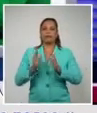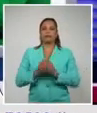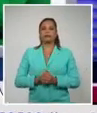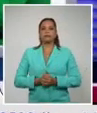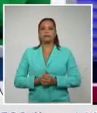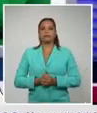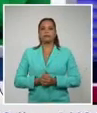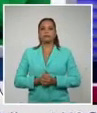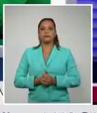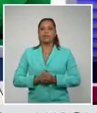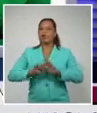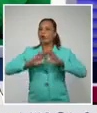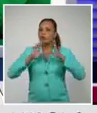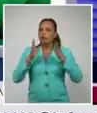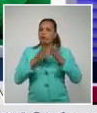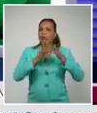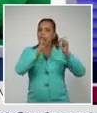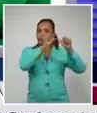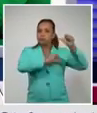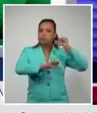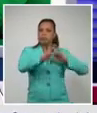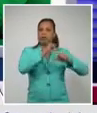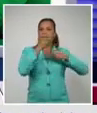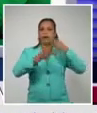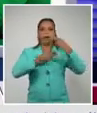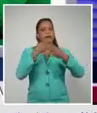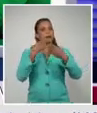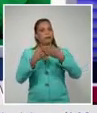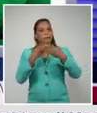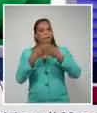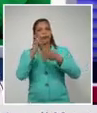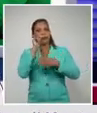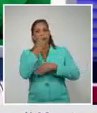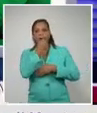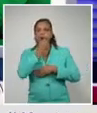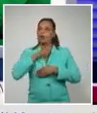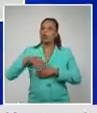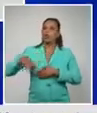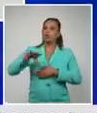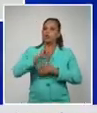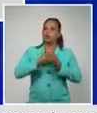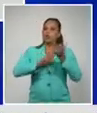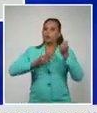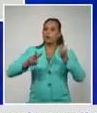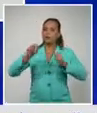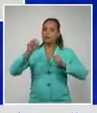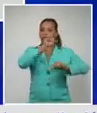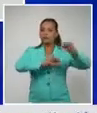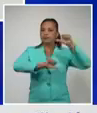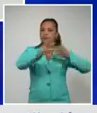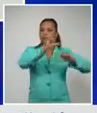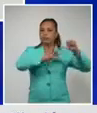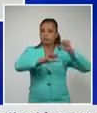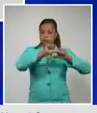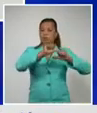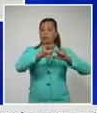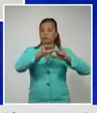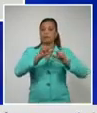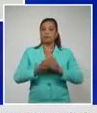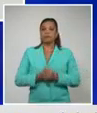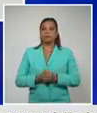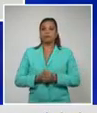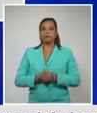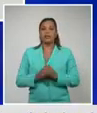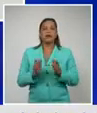Todos los laboratorios procesan muestras, o de todas las provincias nuestros laboratorios procesan muestras, el